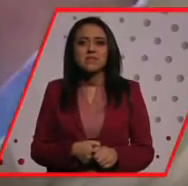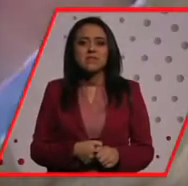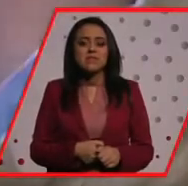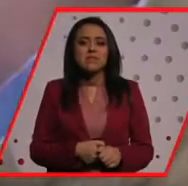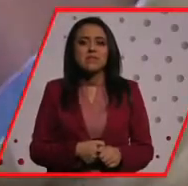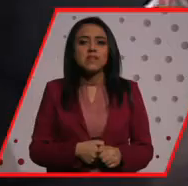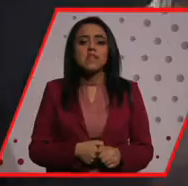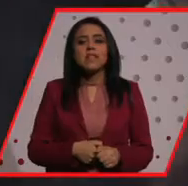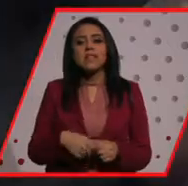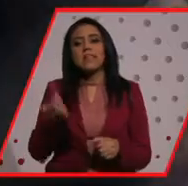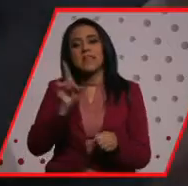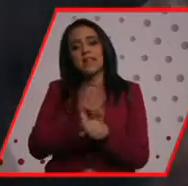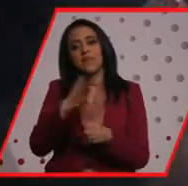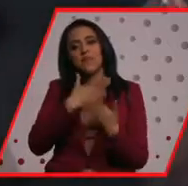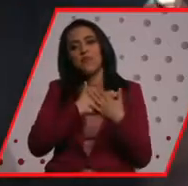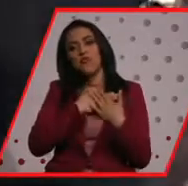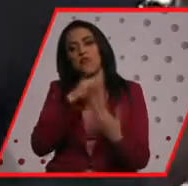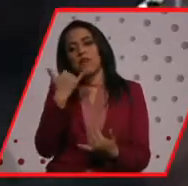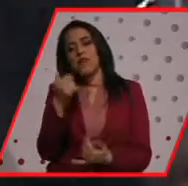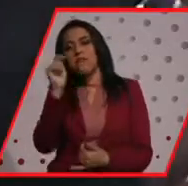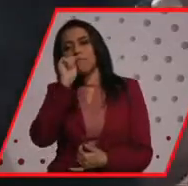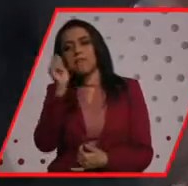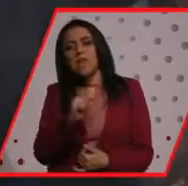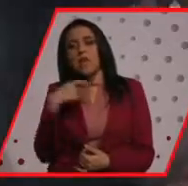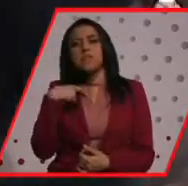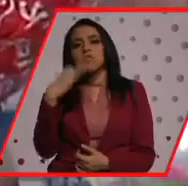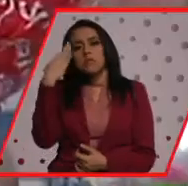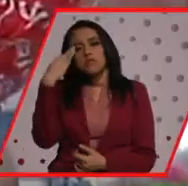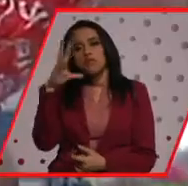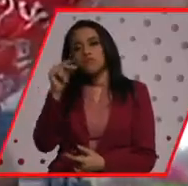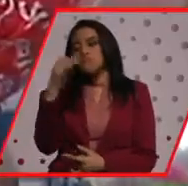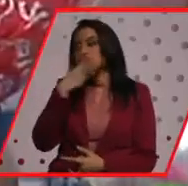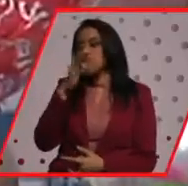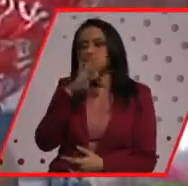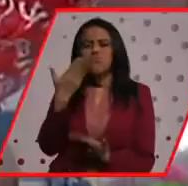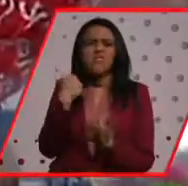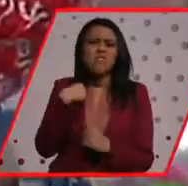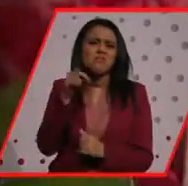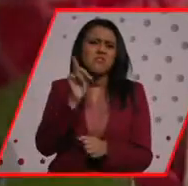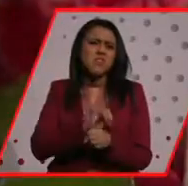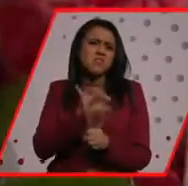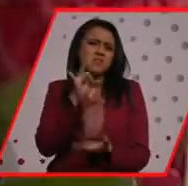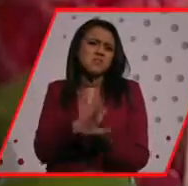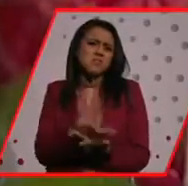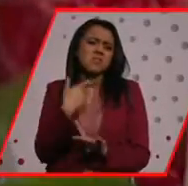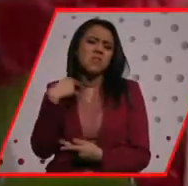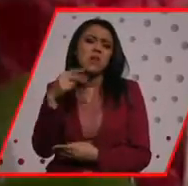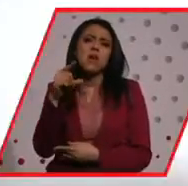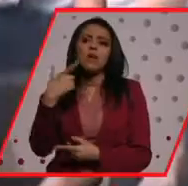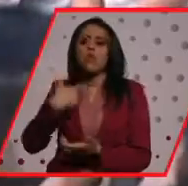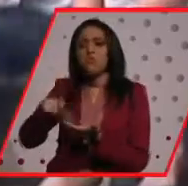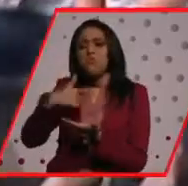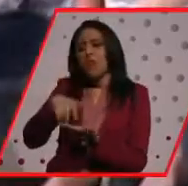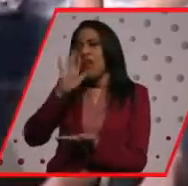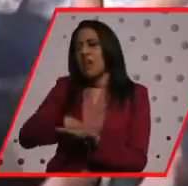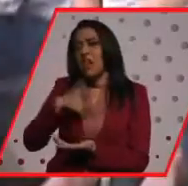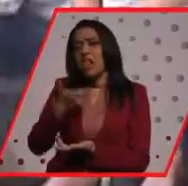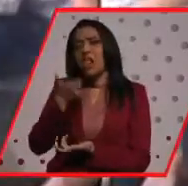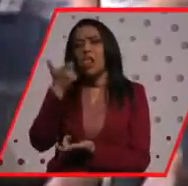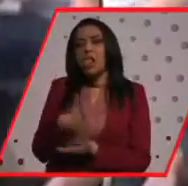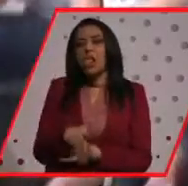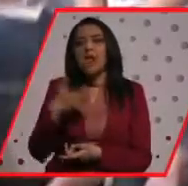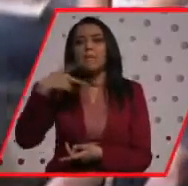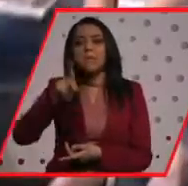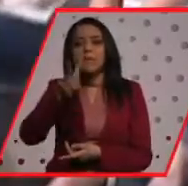San Valentín. Con el tiempo algunos lo han dejado de celebrar, lo califican como un producto más de la mercadotecnia, pero lo cierto es